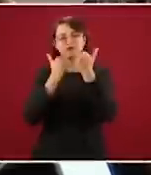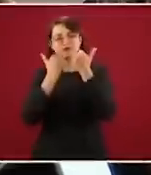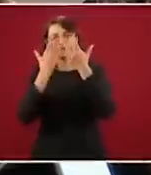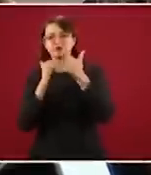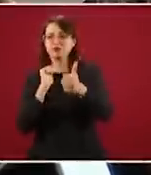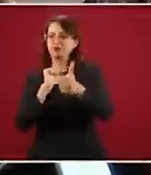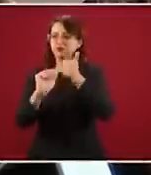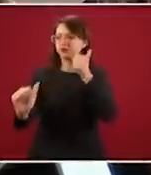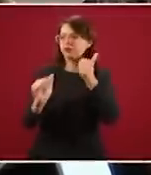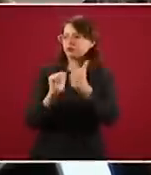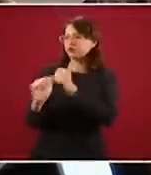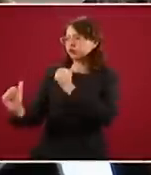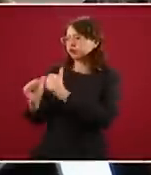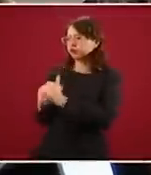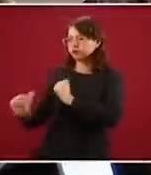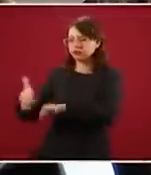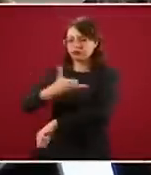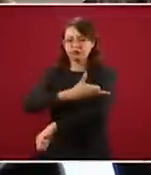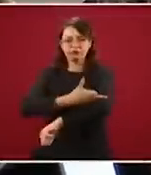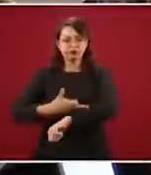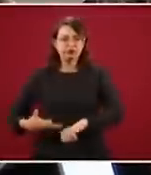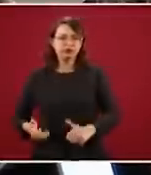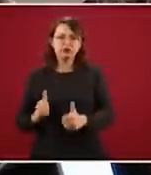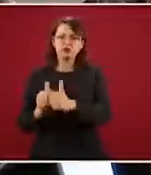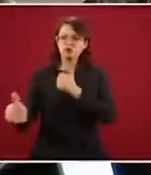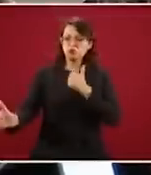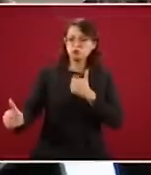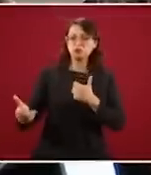social, familiar, que